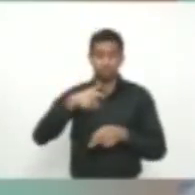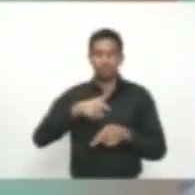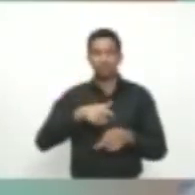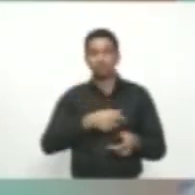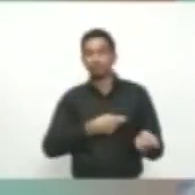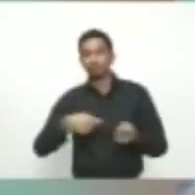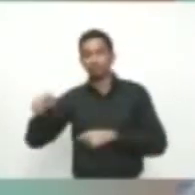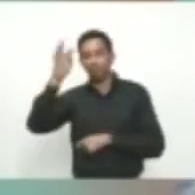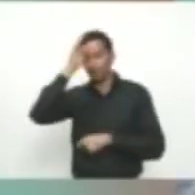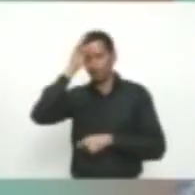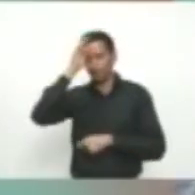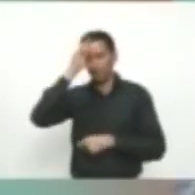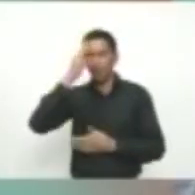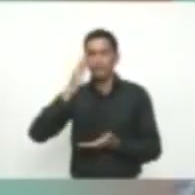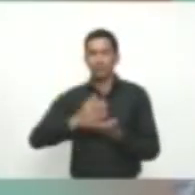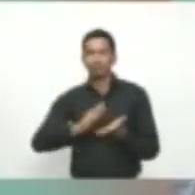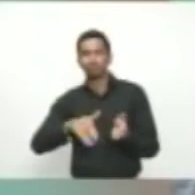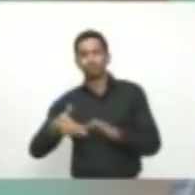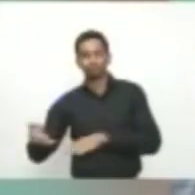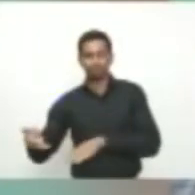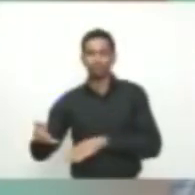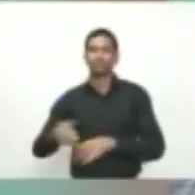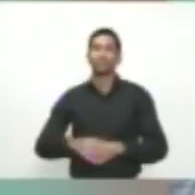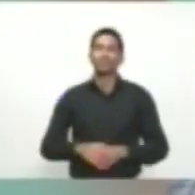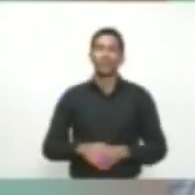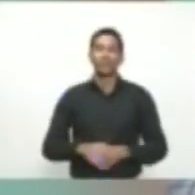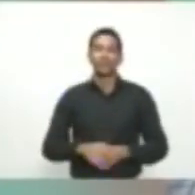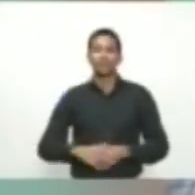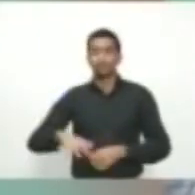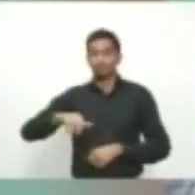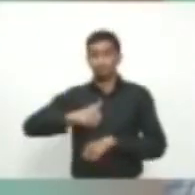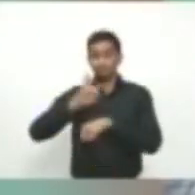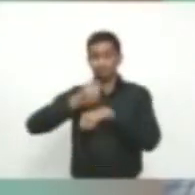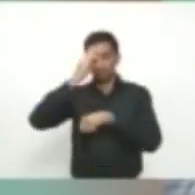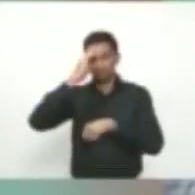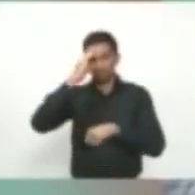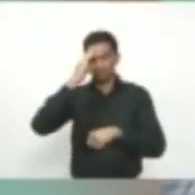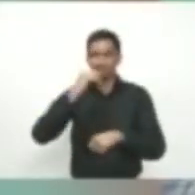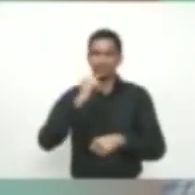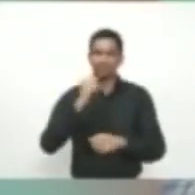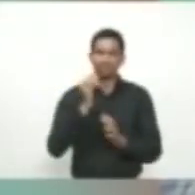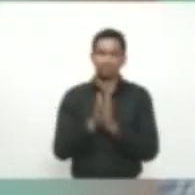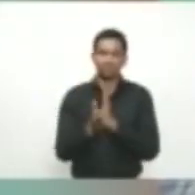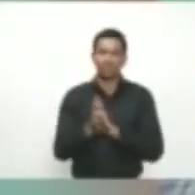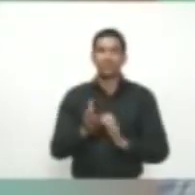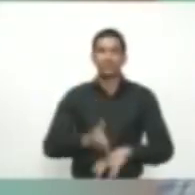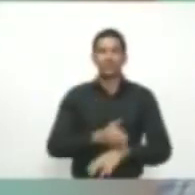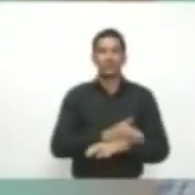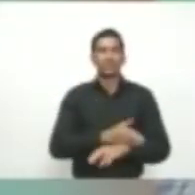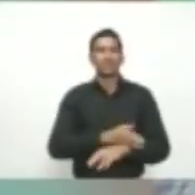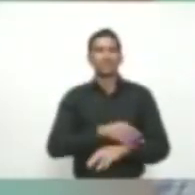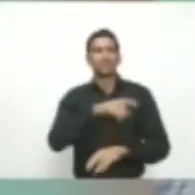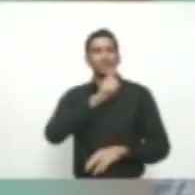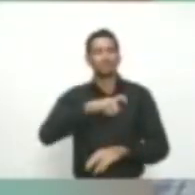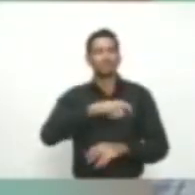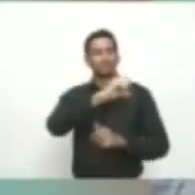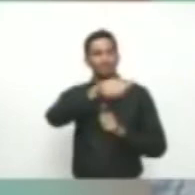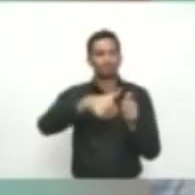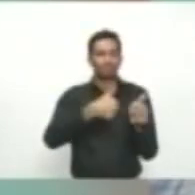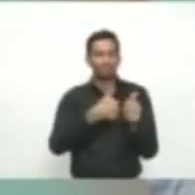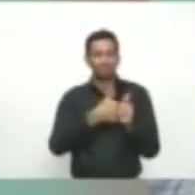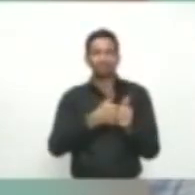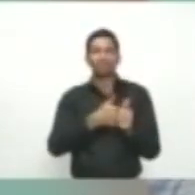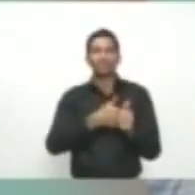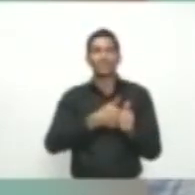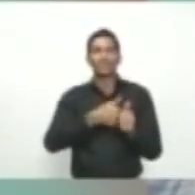hospital de Lorica, al cual fue trasladado. De acuerdo con el oficial, esta persona habría solicitado medidas de protección ante la fiscalía